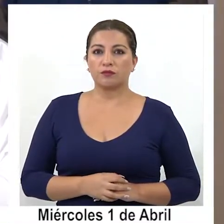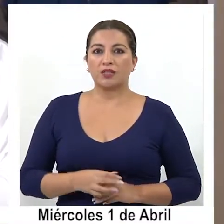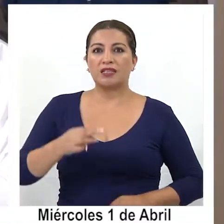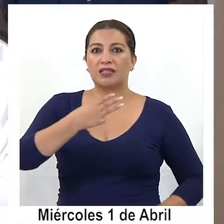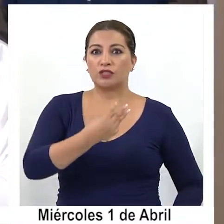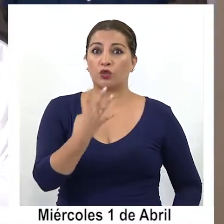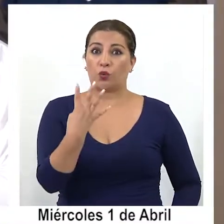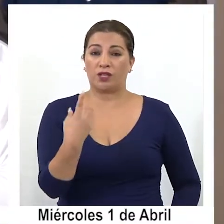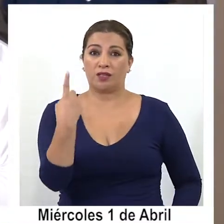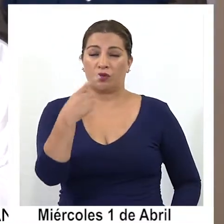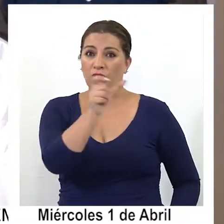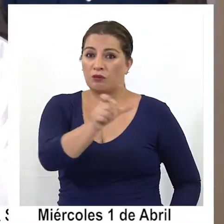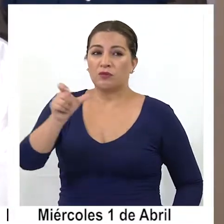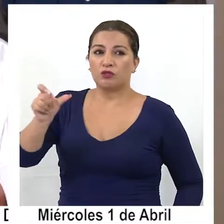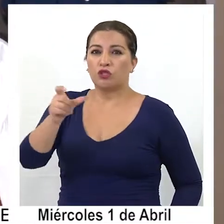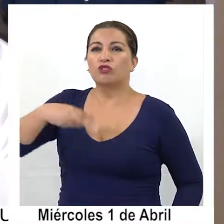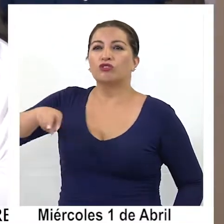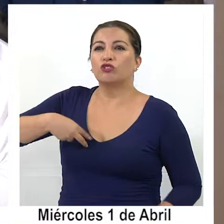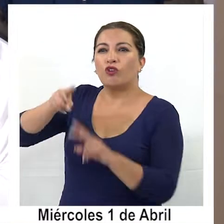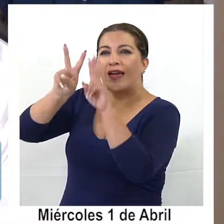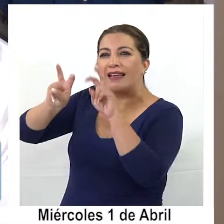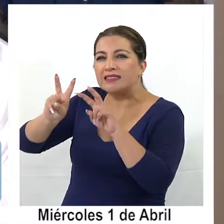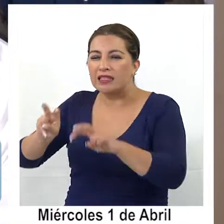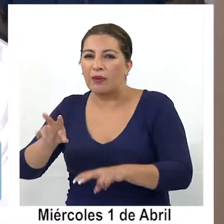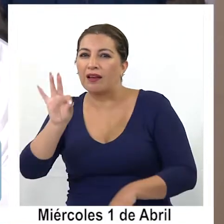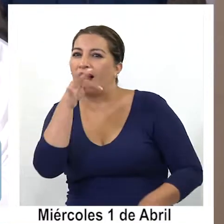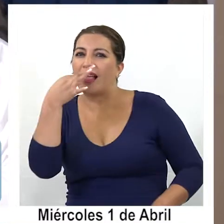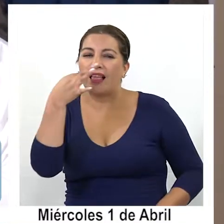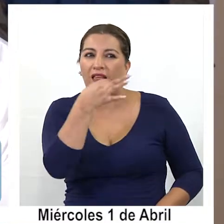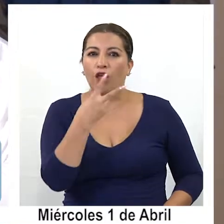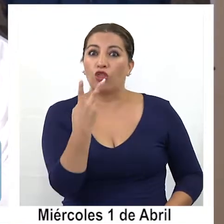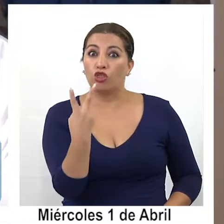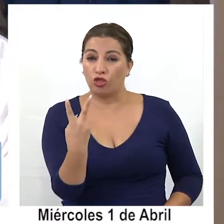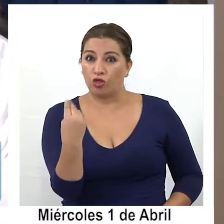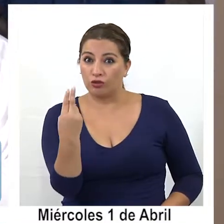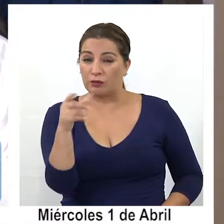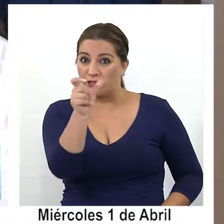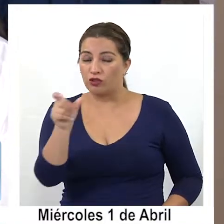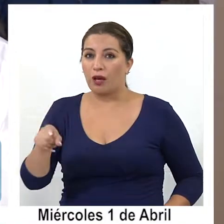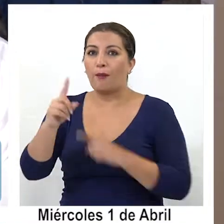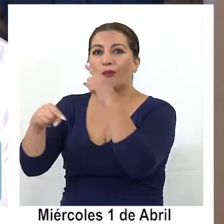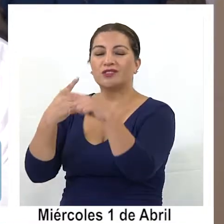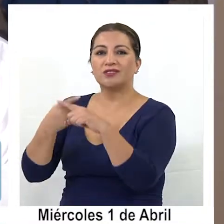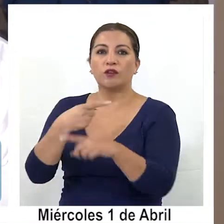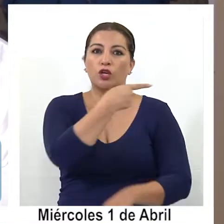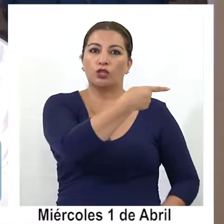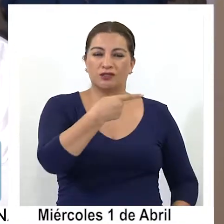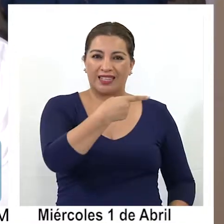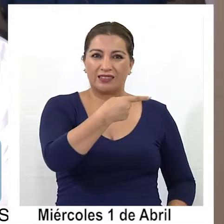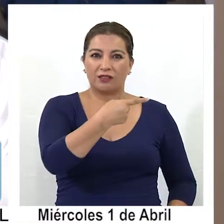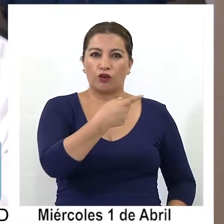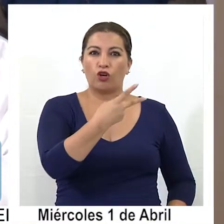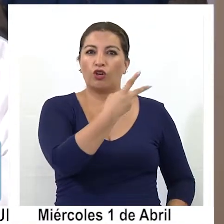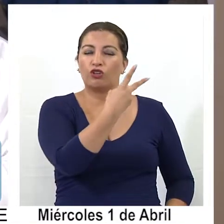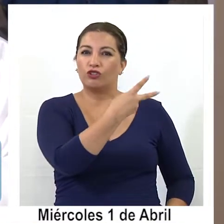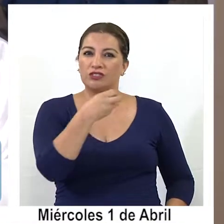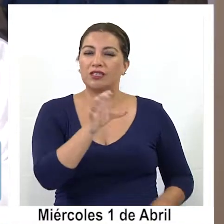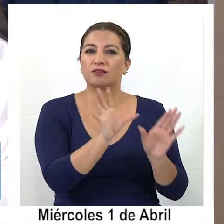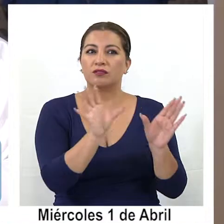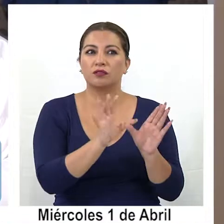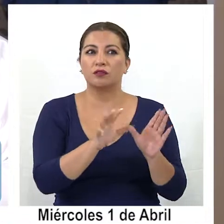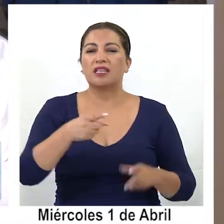341 casos que le hemos hecho, exámenes en nuestra región, 12 positivos, negativos 210, análisis